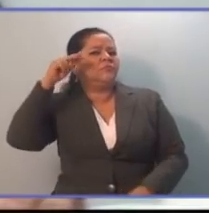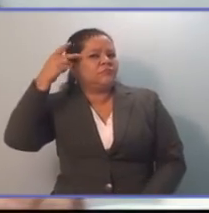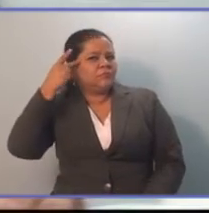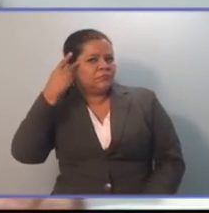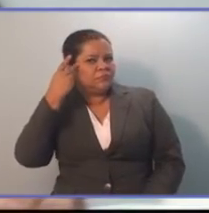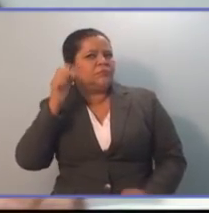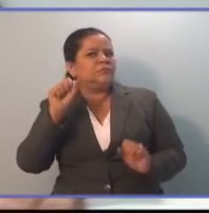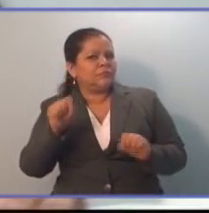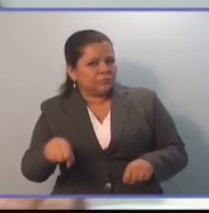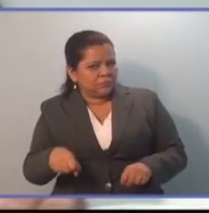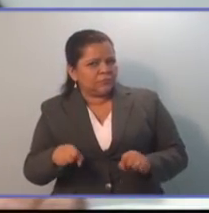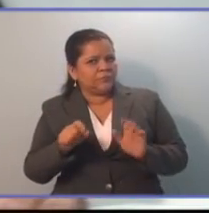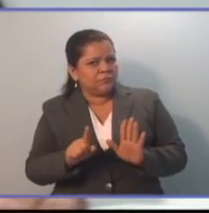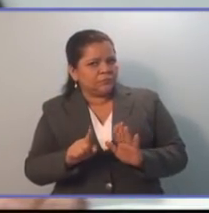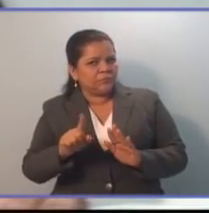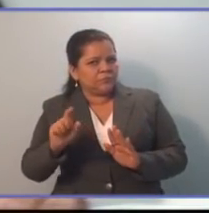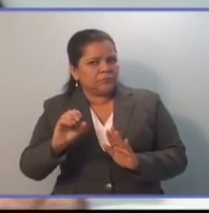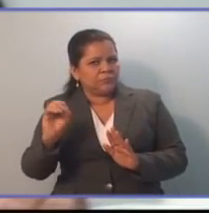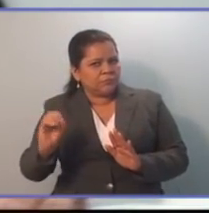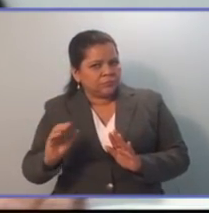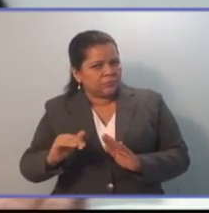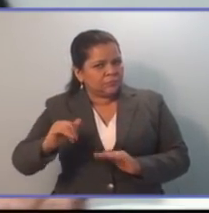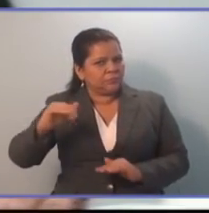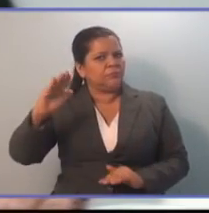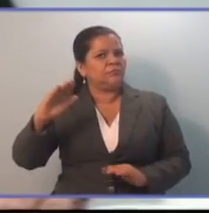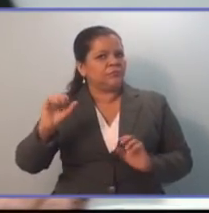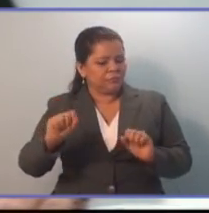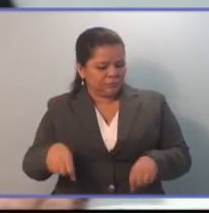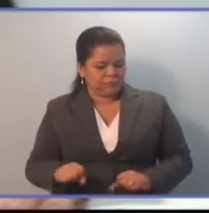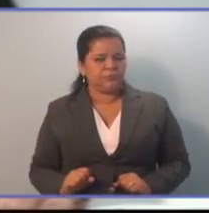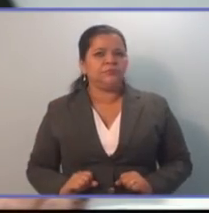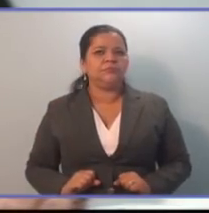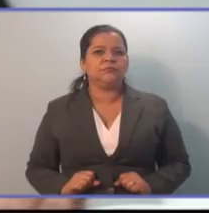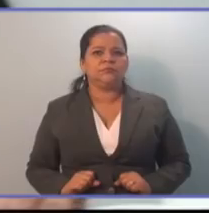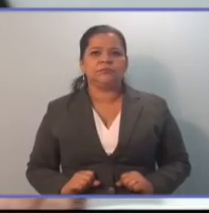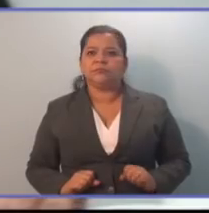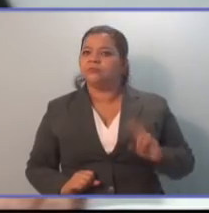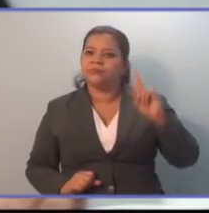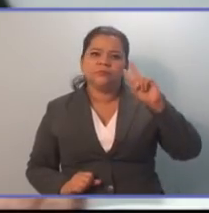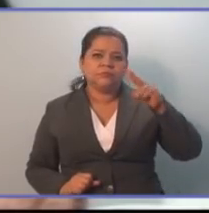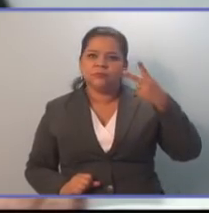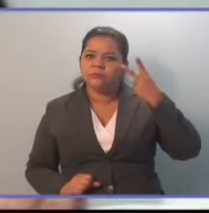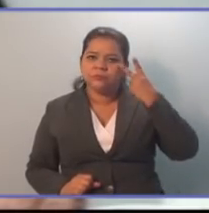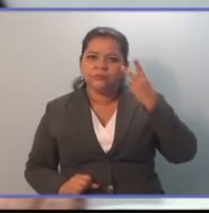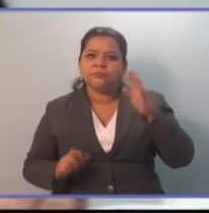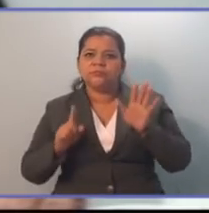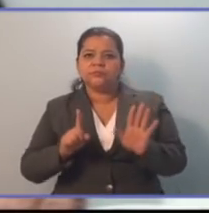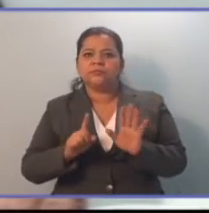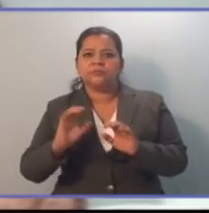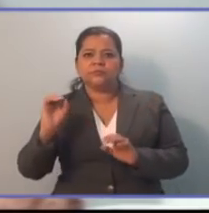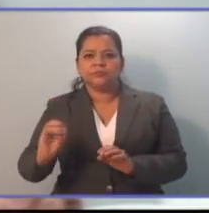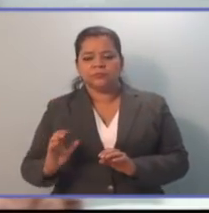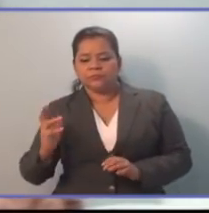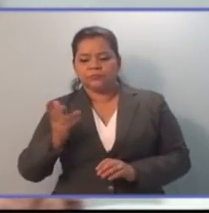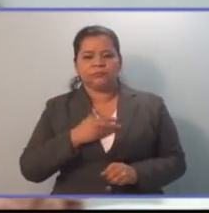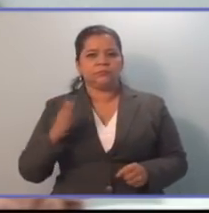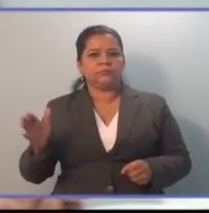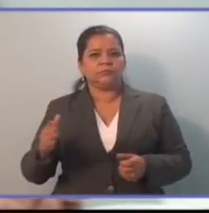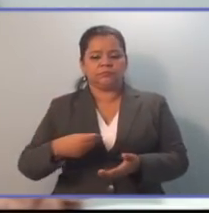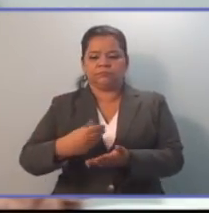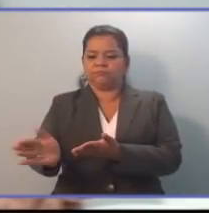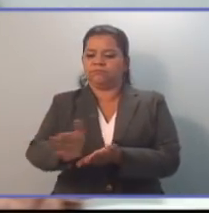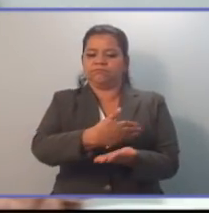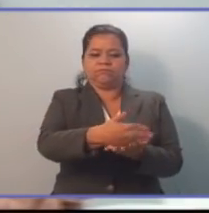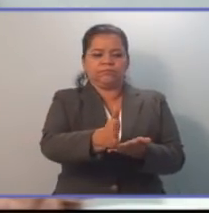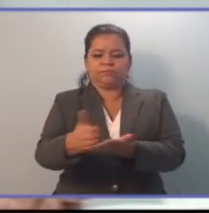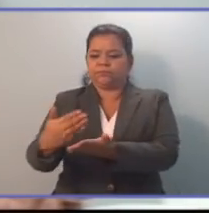puede ser superior. Segundo, no es que ese 6% de tajo vamos a ir a cortarlo y a repartirlo en